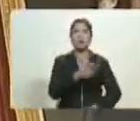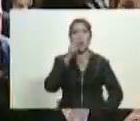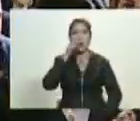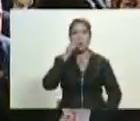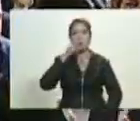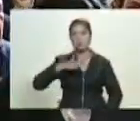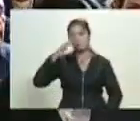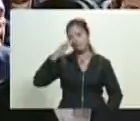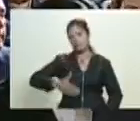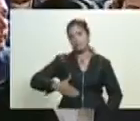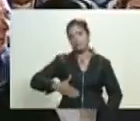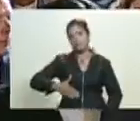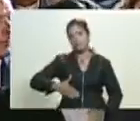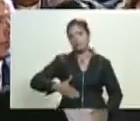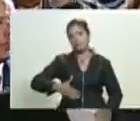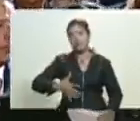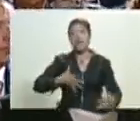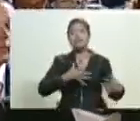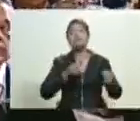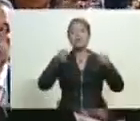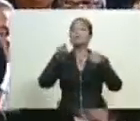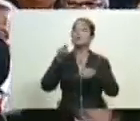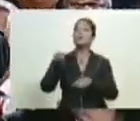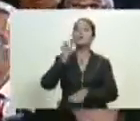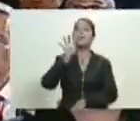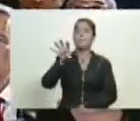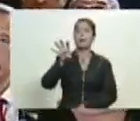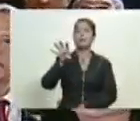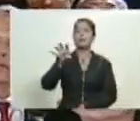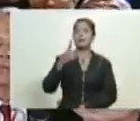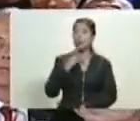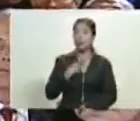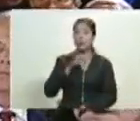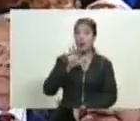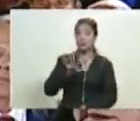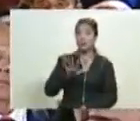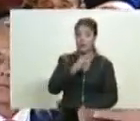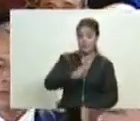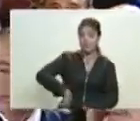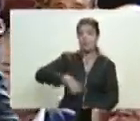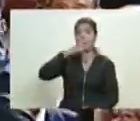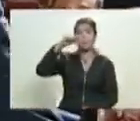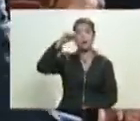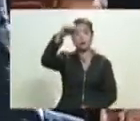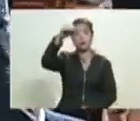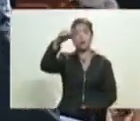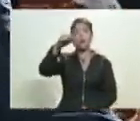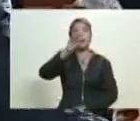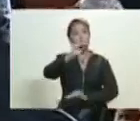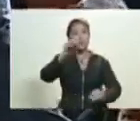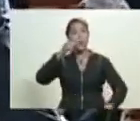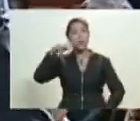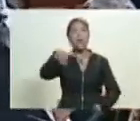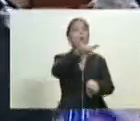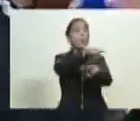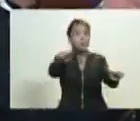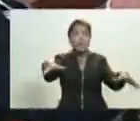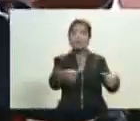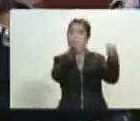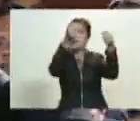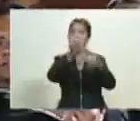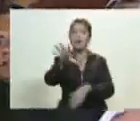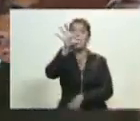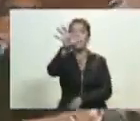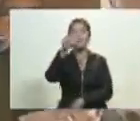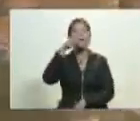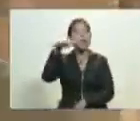Juan José Rondón. Salve usted la patria, coronel. Así nos dijo el compañero presidente Nicolás Maduro al pueblo, salven ustedes la patria, y el